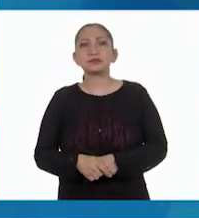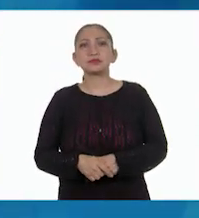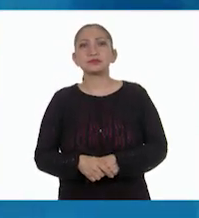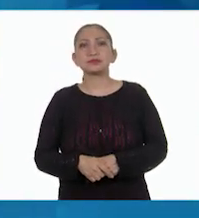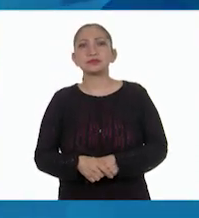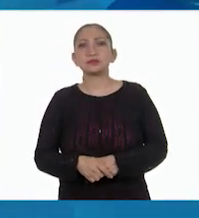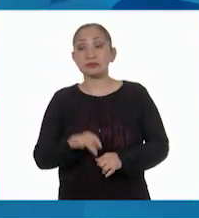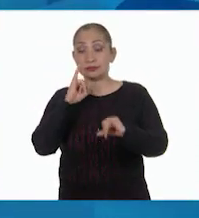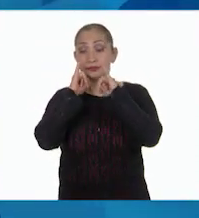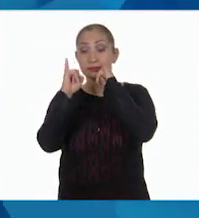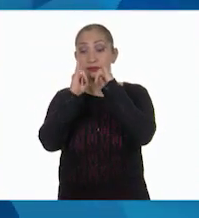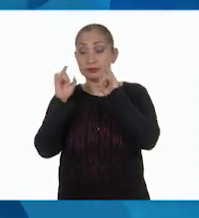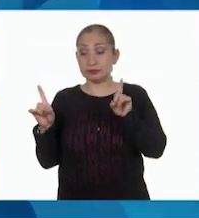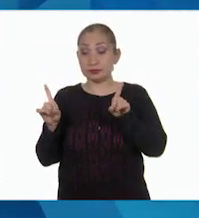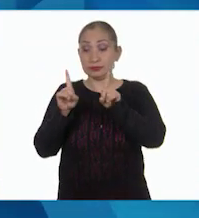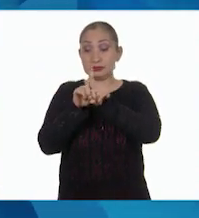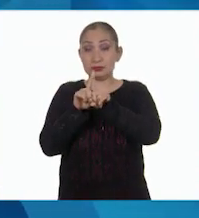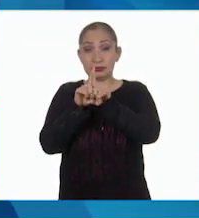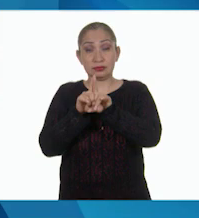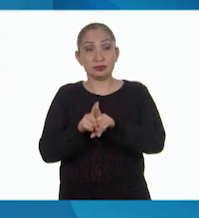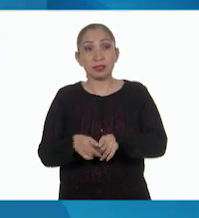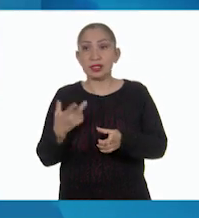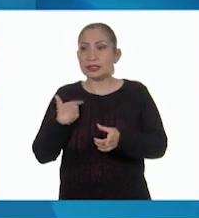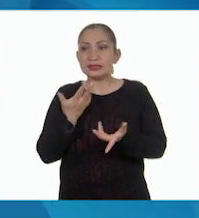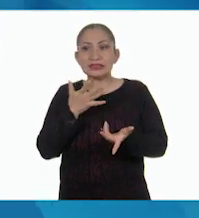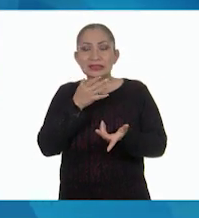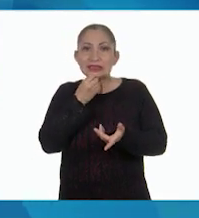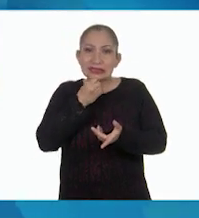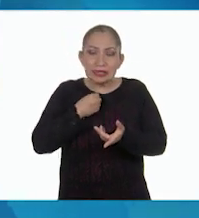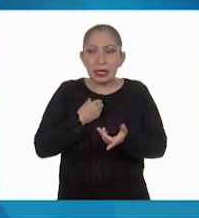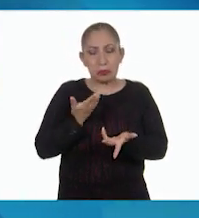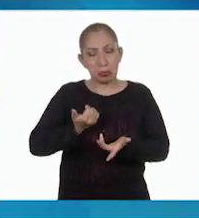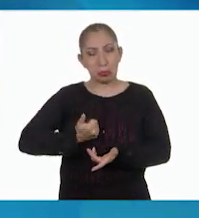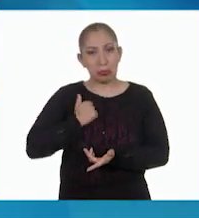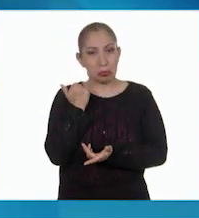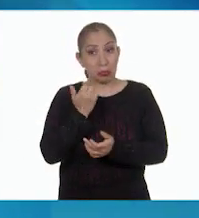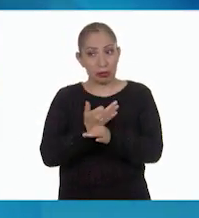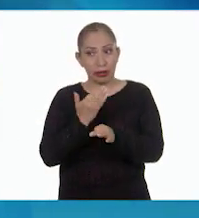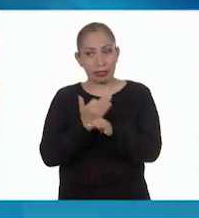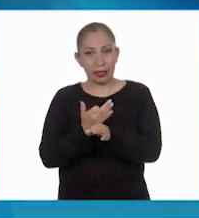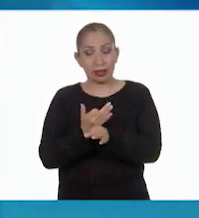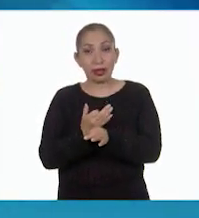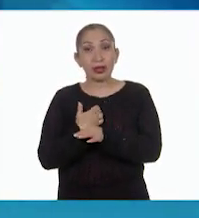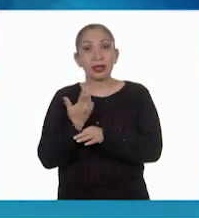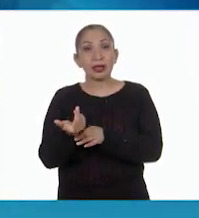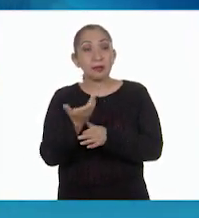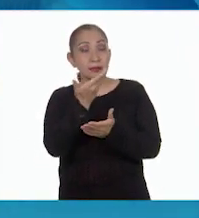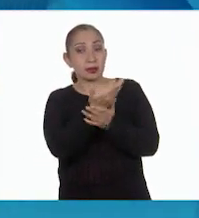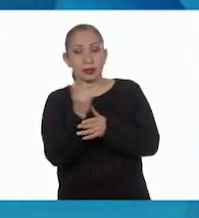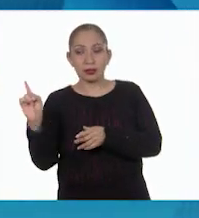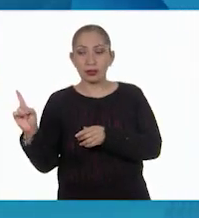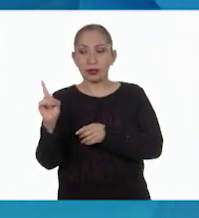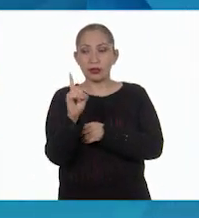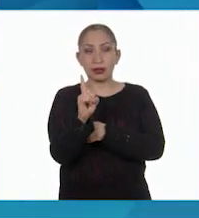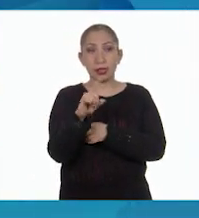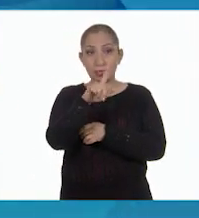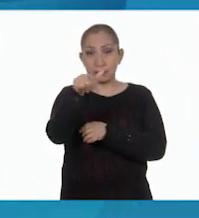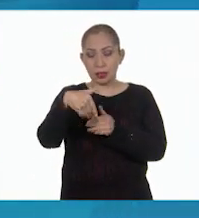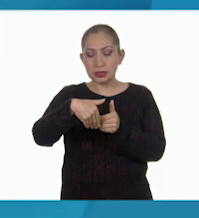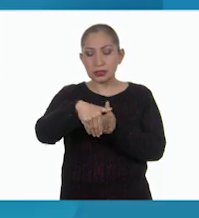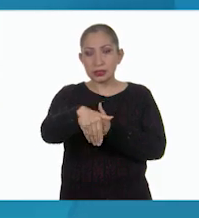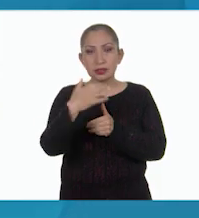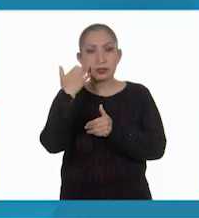Tener intérpretes para su contienda era una baza que no podía dejar escapar. Y a su reclamo apareció, pocas semanas